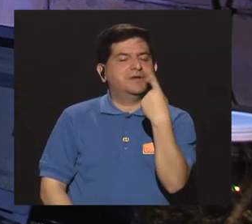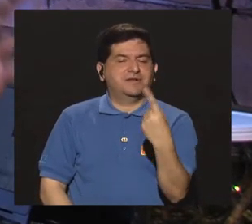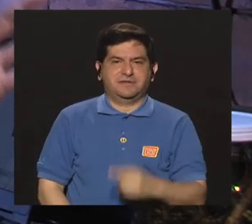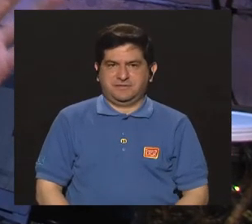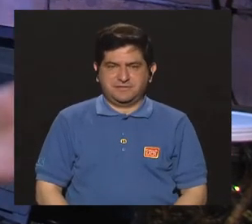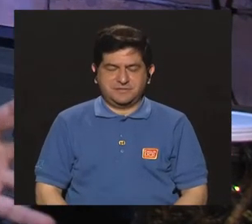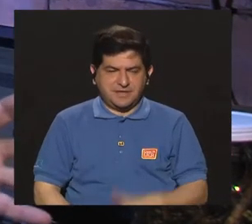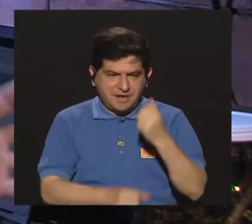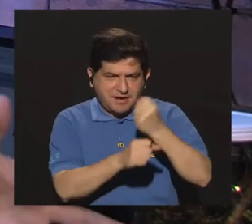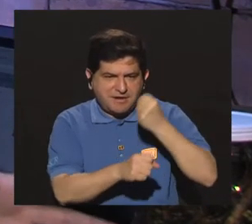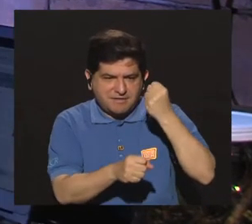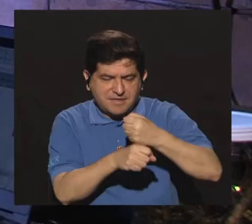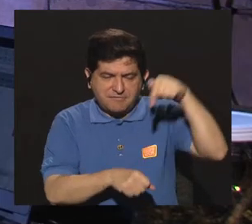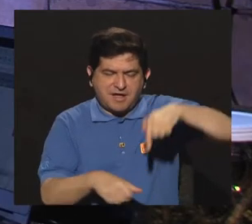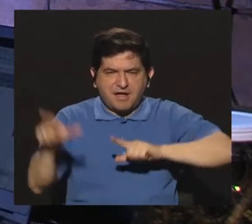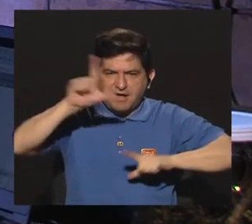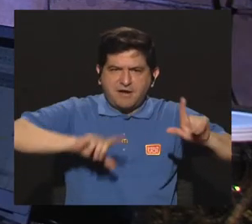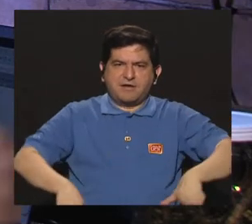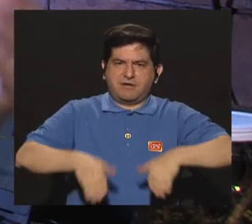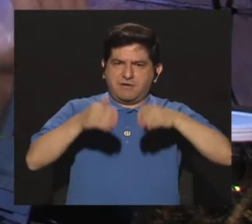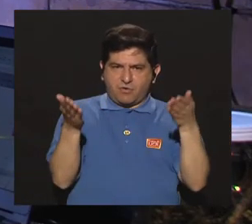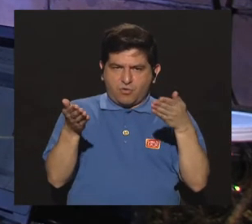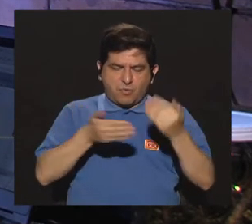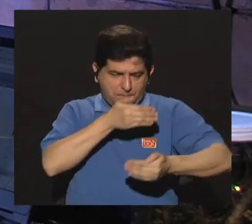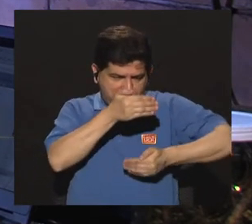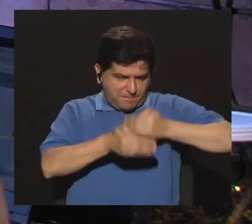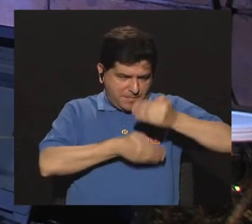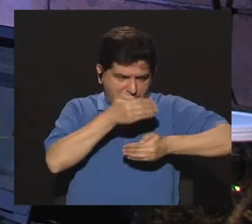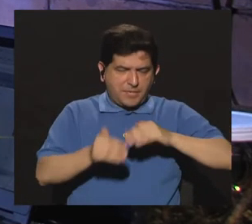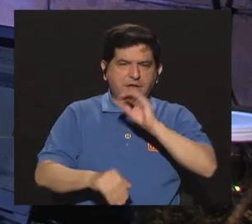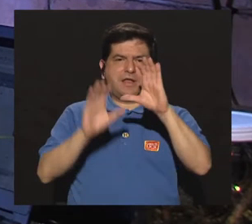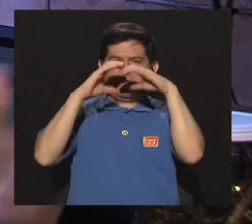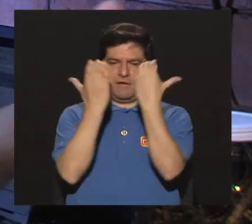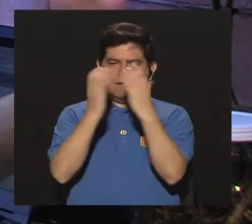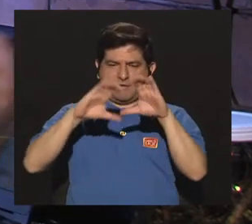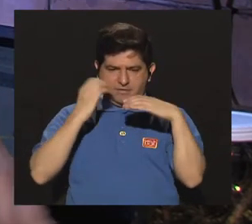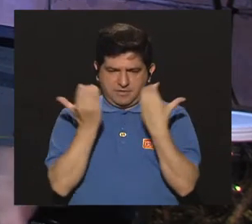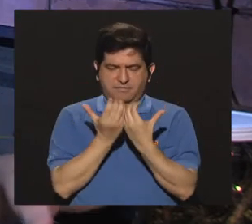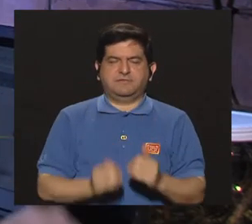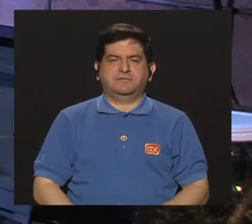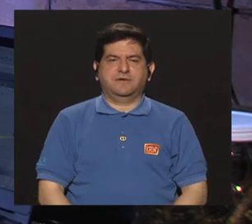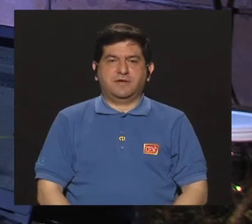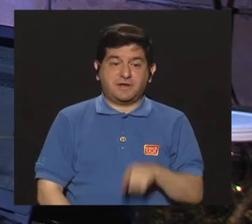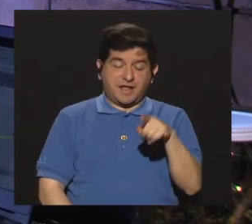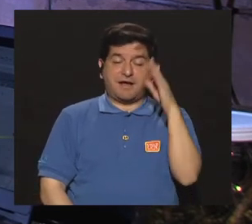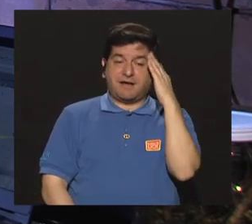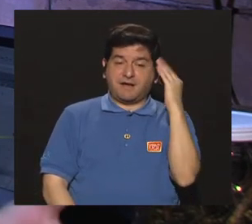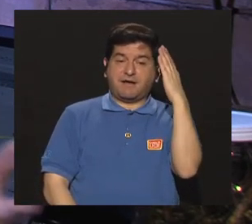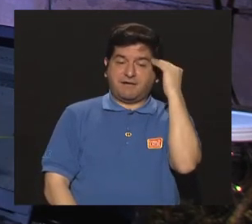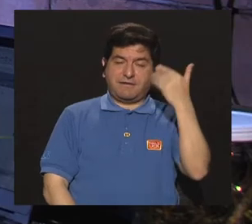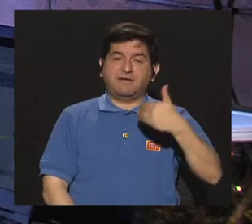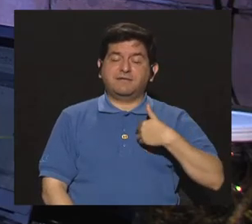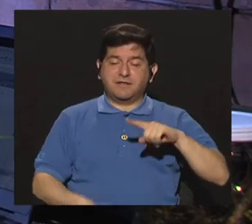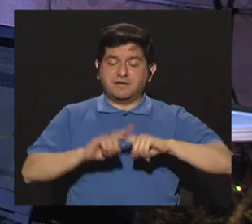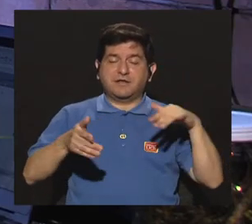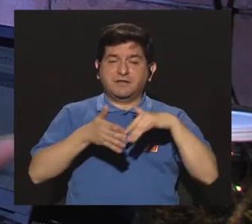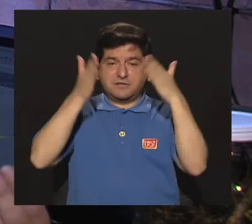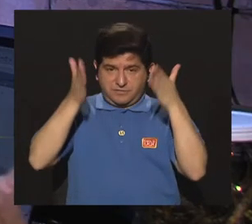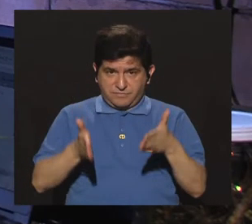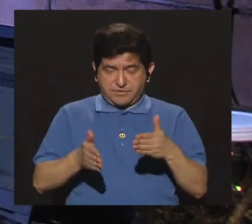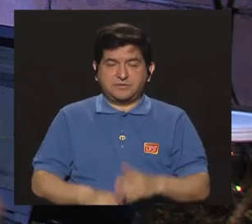cómo se trabajan aquí en el laboratorio para procesarlas y catalogar las a partir de esa experiencia tenemos muchos